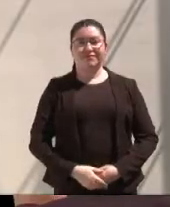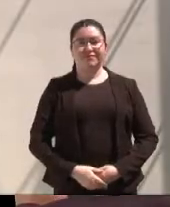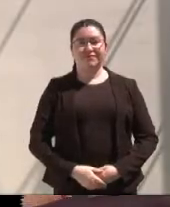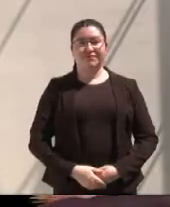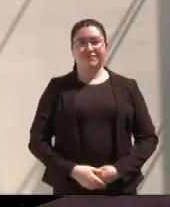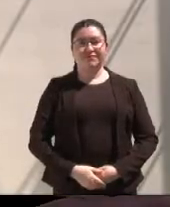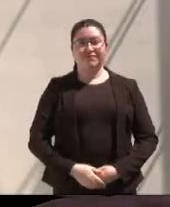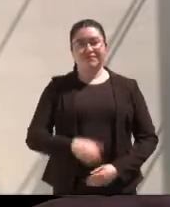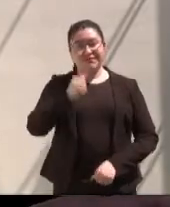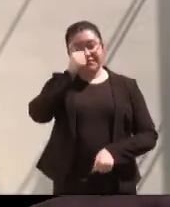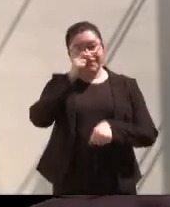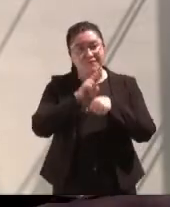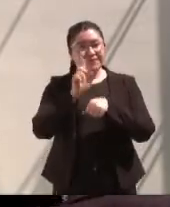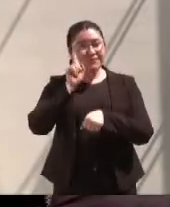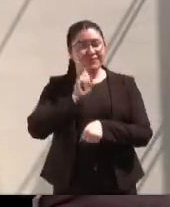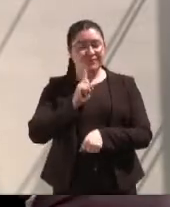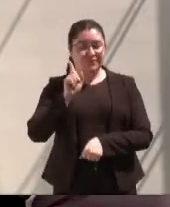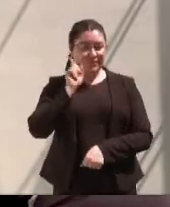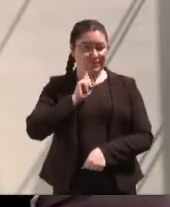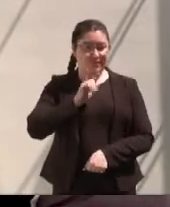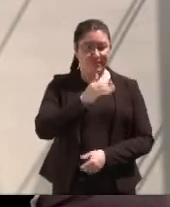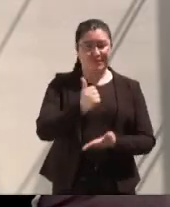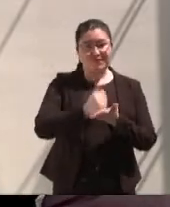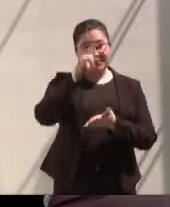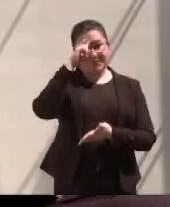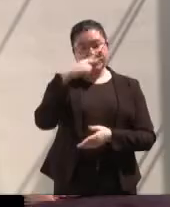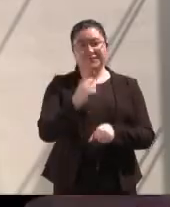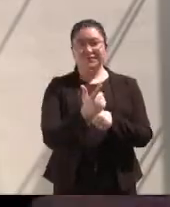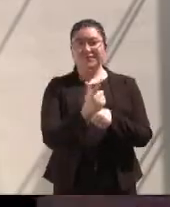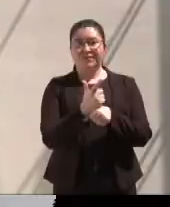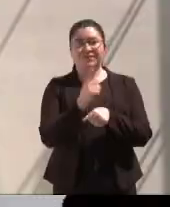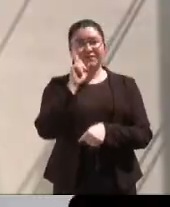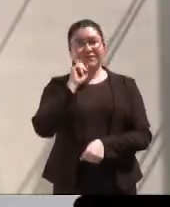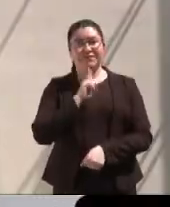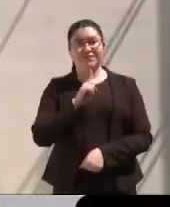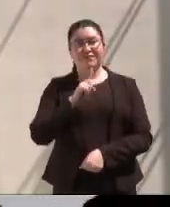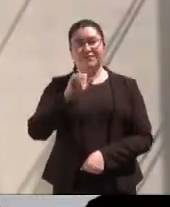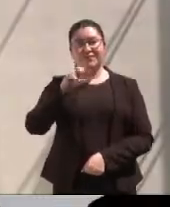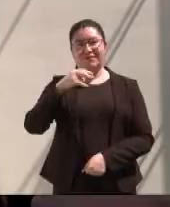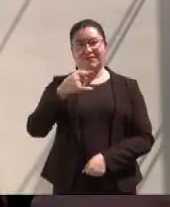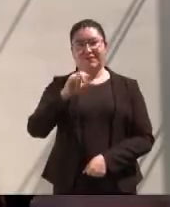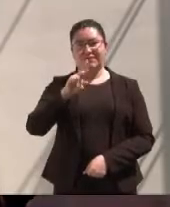Secretaria de las Mujeres de la Ciudad de México, licenciada Ingrid Gómez Saracíbar.